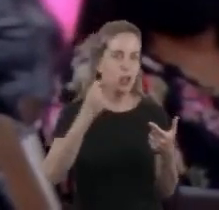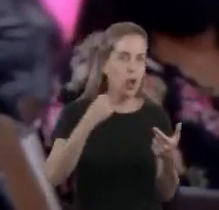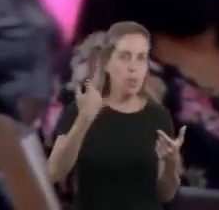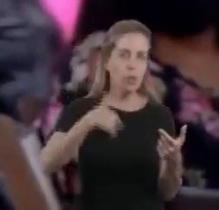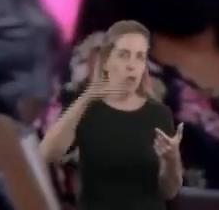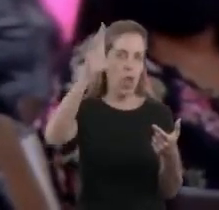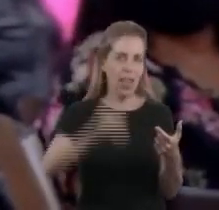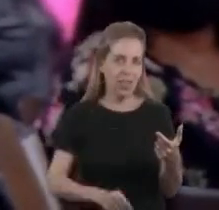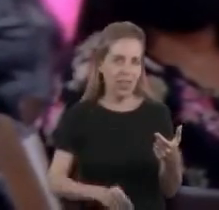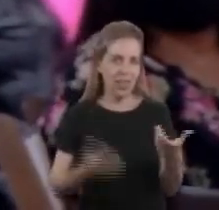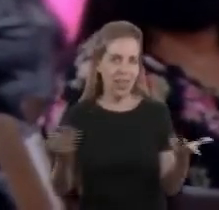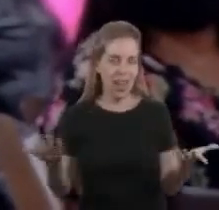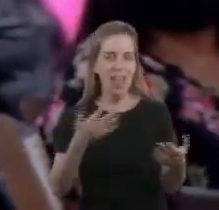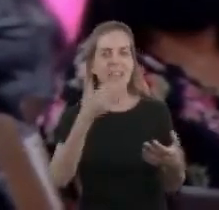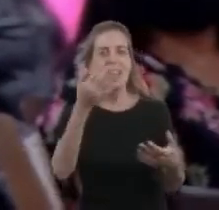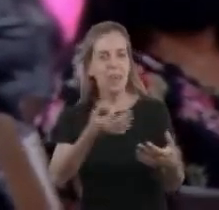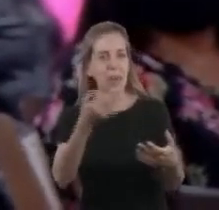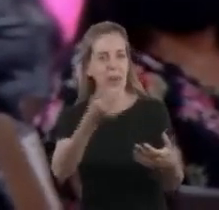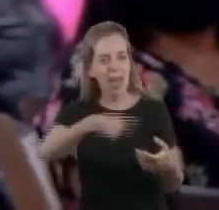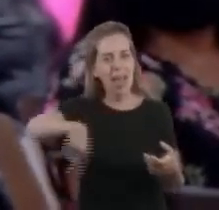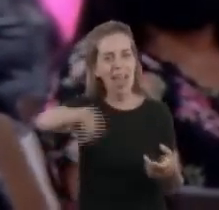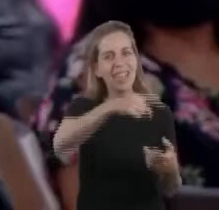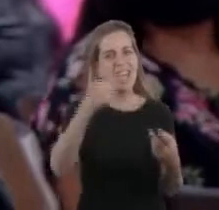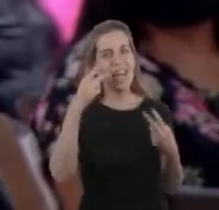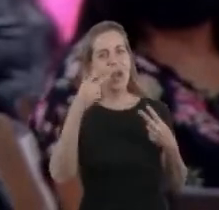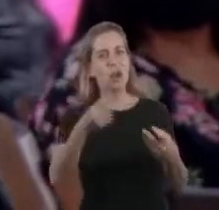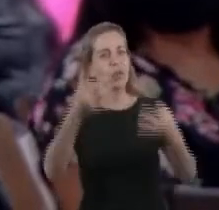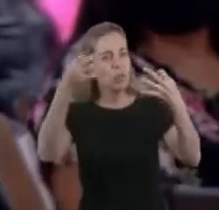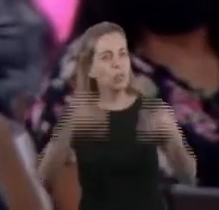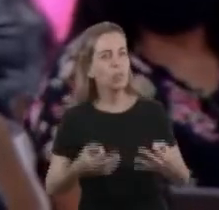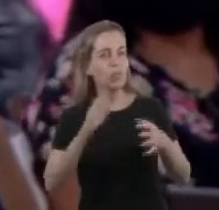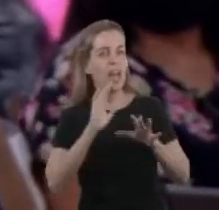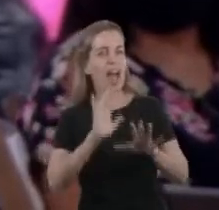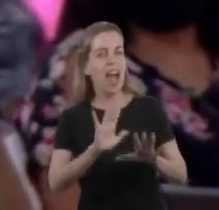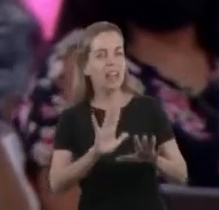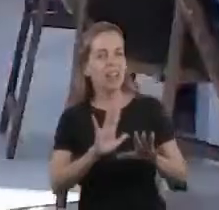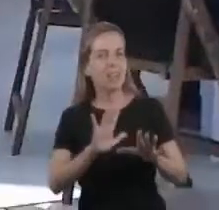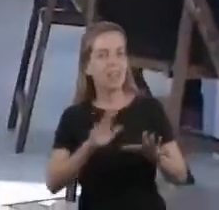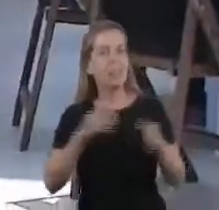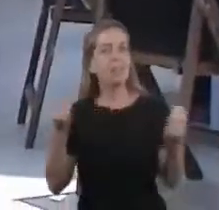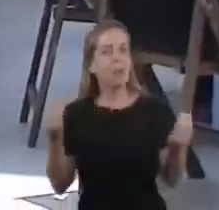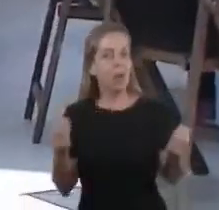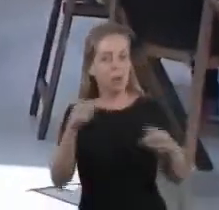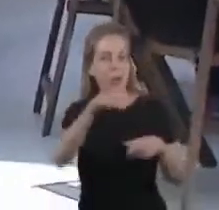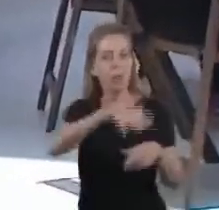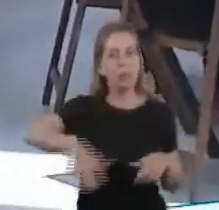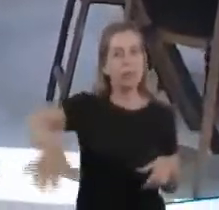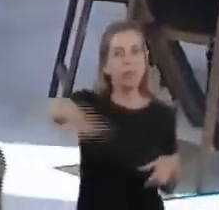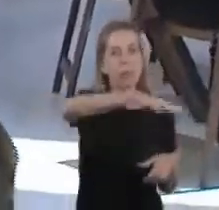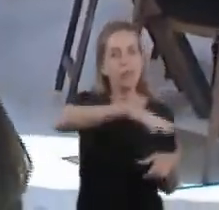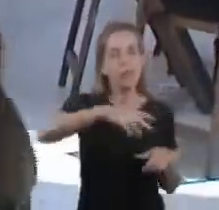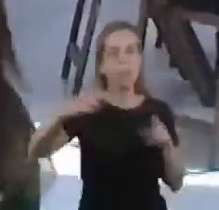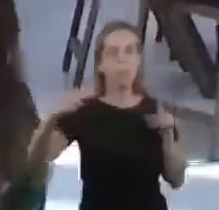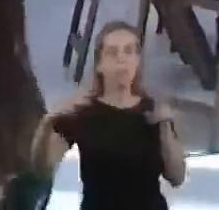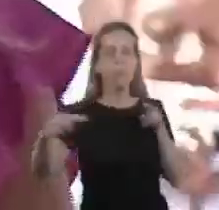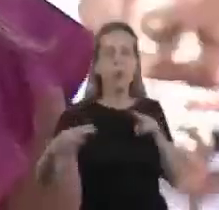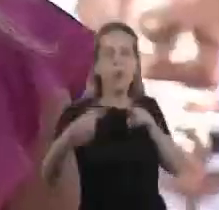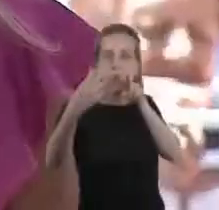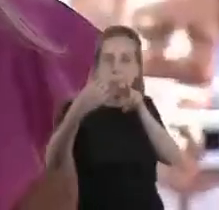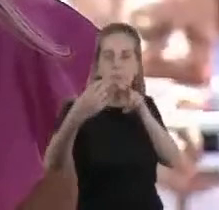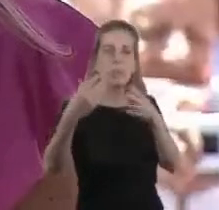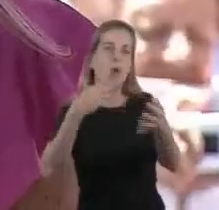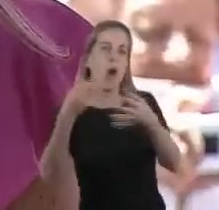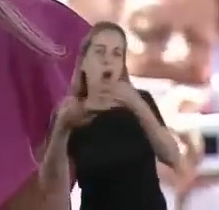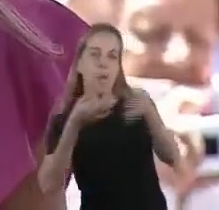Argentina. Y la verdad es que lo hacemos de esta manera, que es una manera en donde nos encontramos, nos miramos a los ojos, conversamos